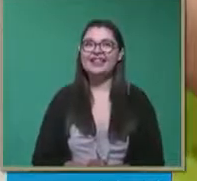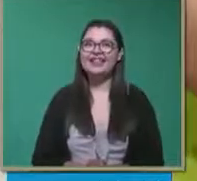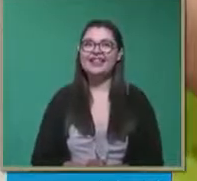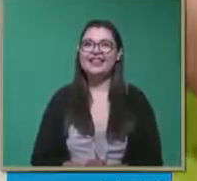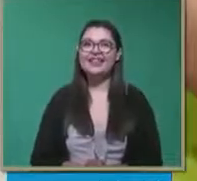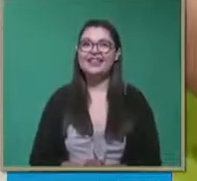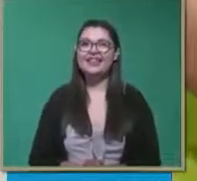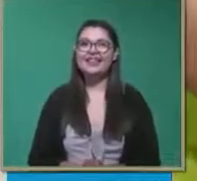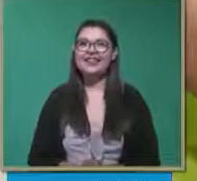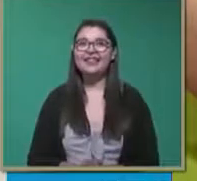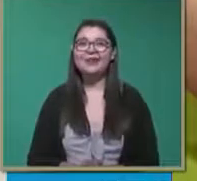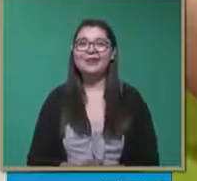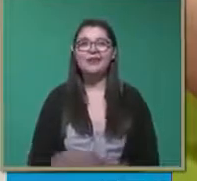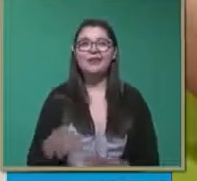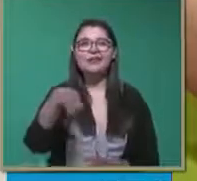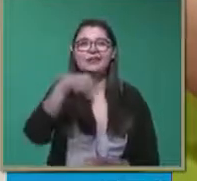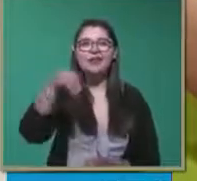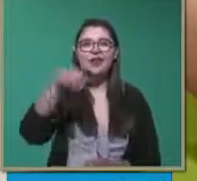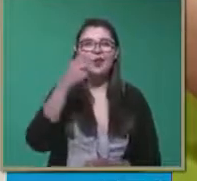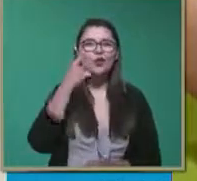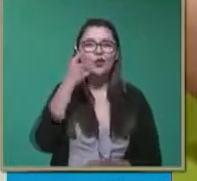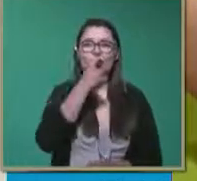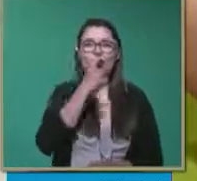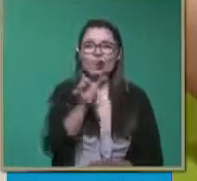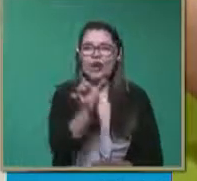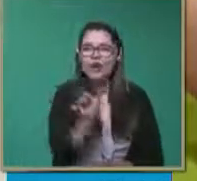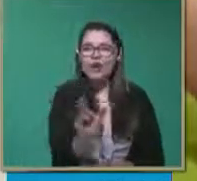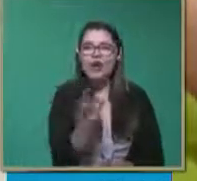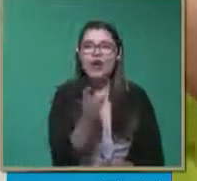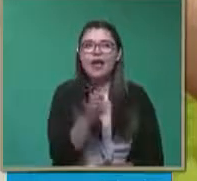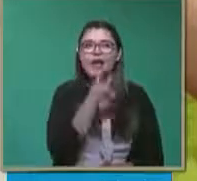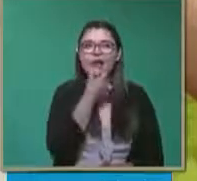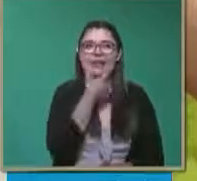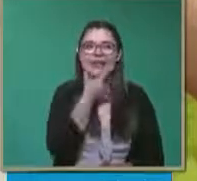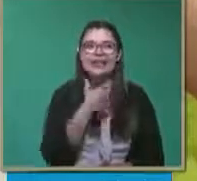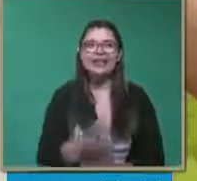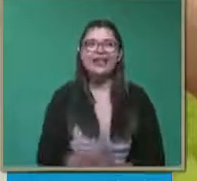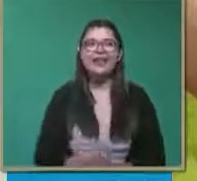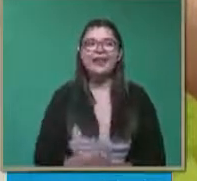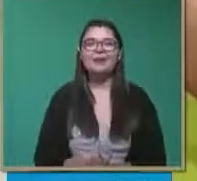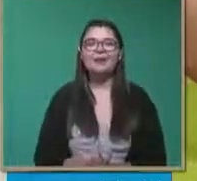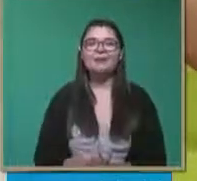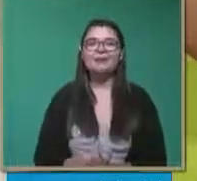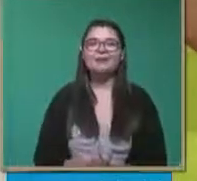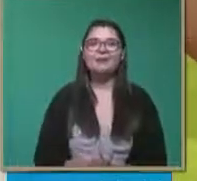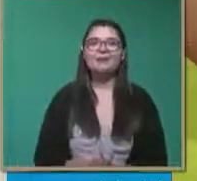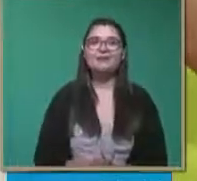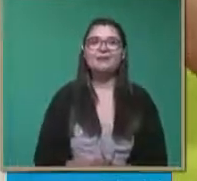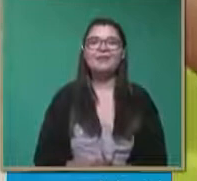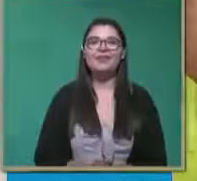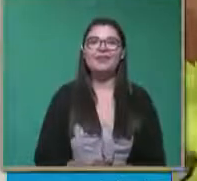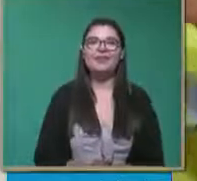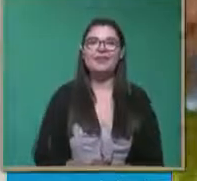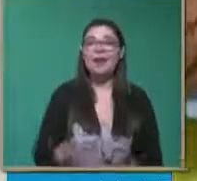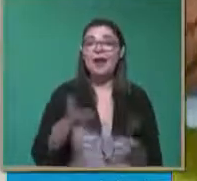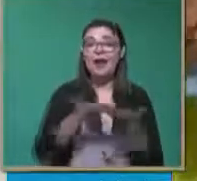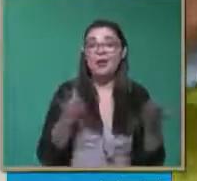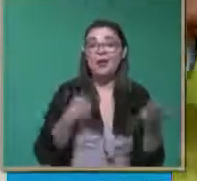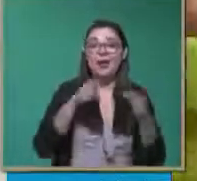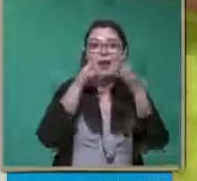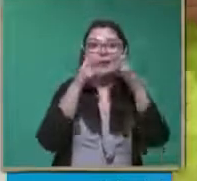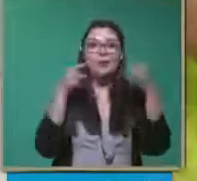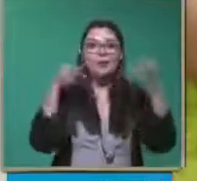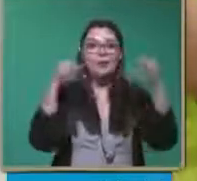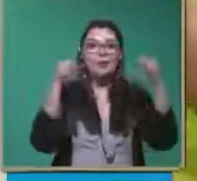Vamos, usted calcúlele, ojos. Maestra. Pues la boca aquí. Muy recuerde bien. Que también ahora sigue el bigotillo. Este es el bigote. A ver,